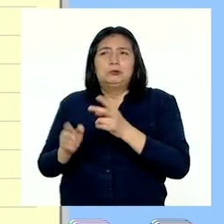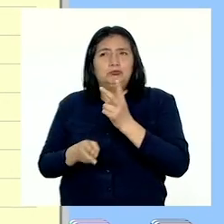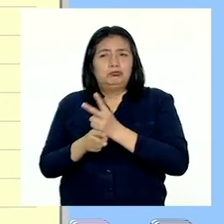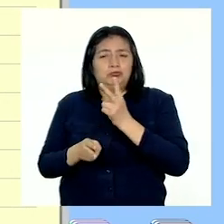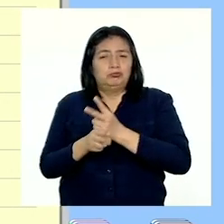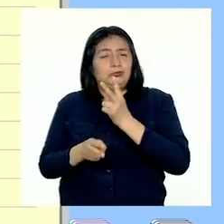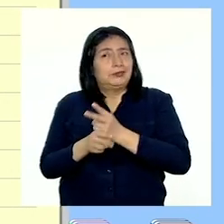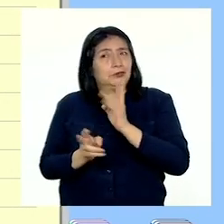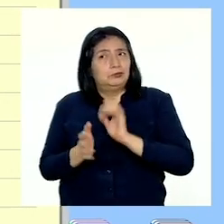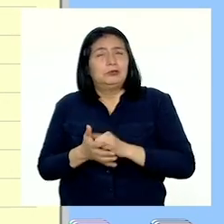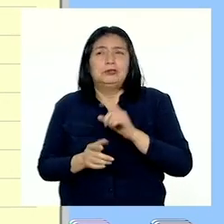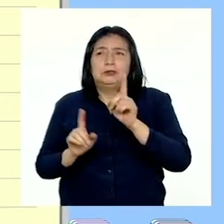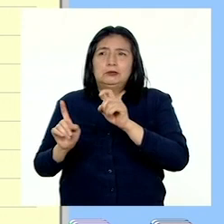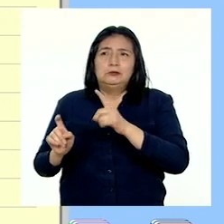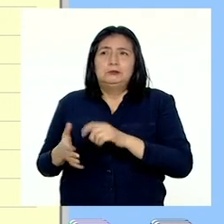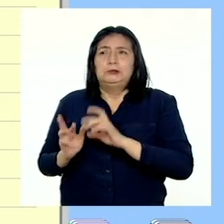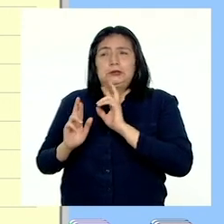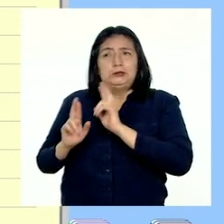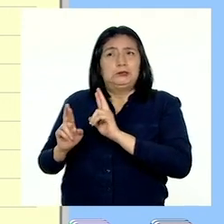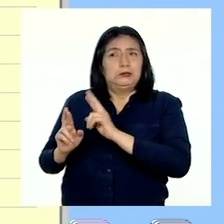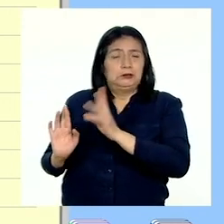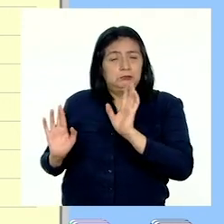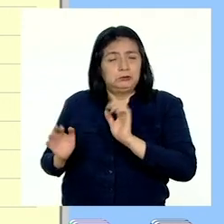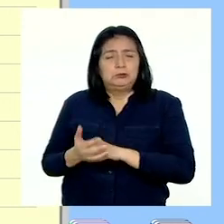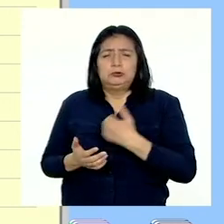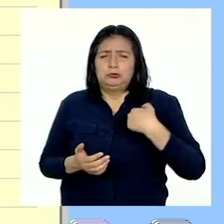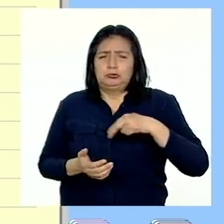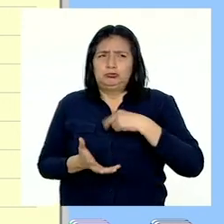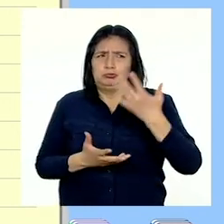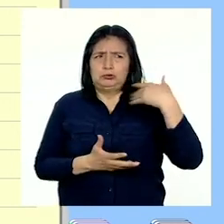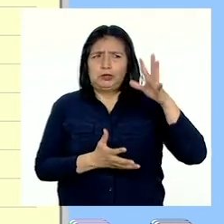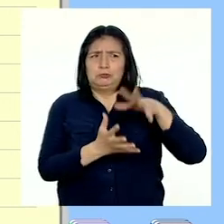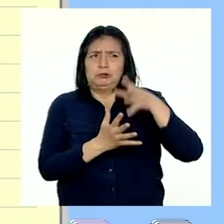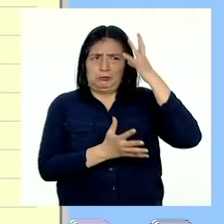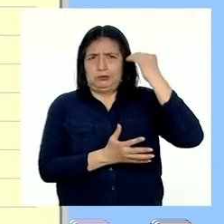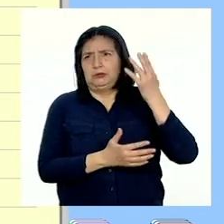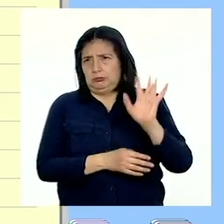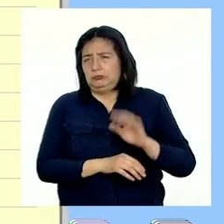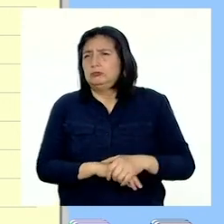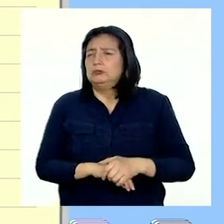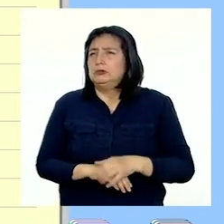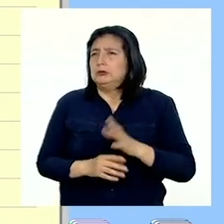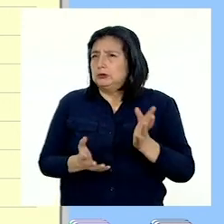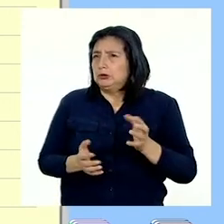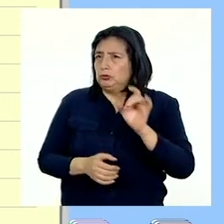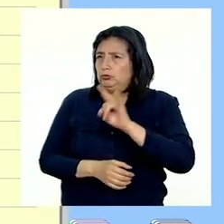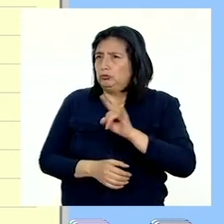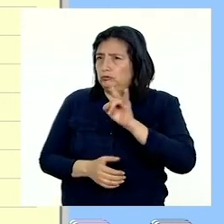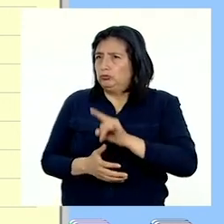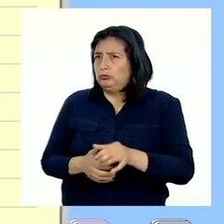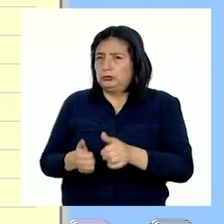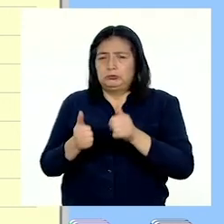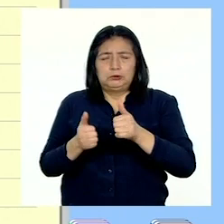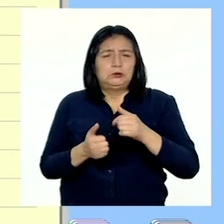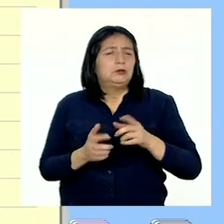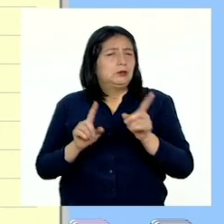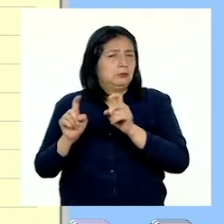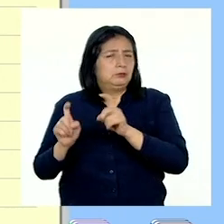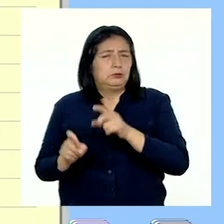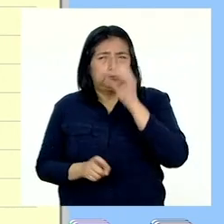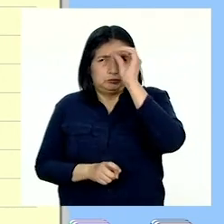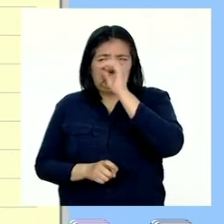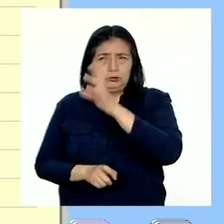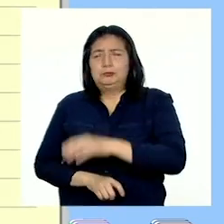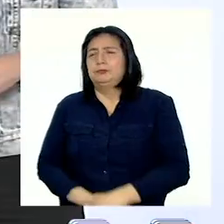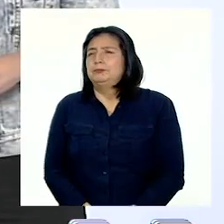cuidado de que las preguntas puedan ser respondidas con lo que hemos aprendido en estos días y utilizar adecuadamente las preguntas